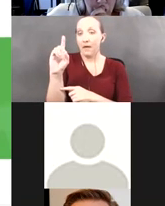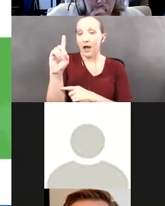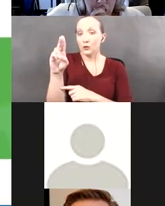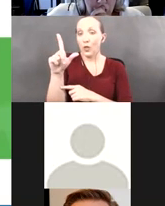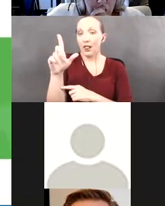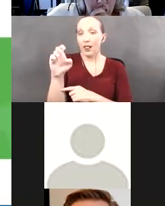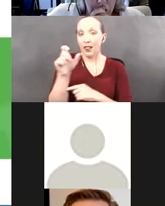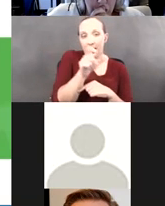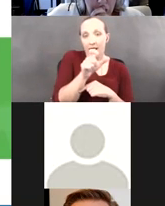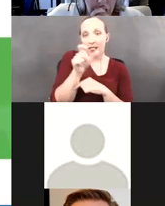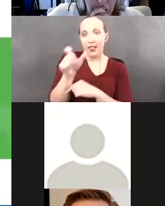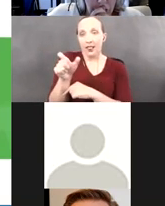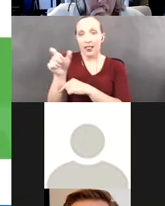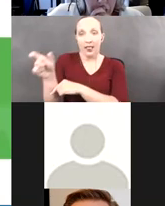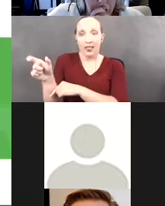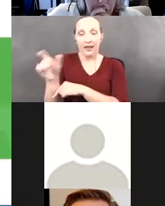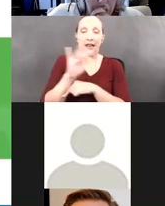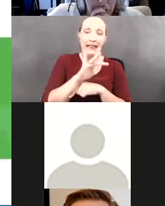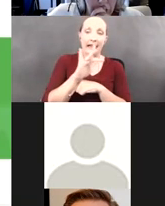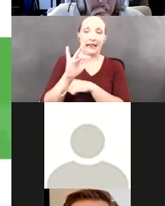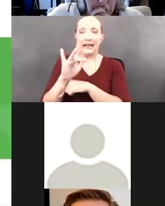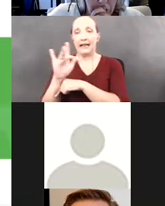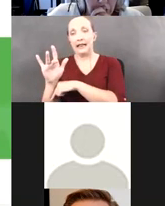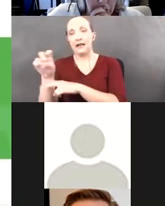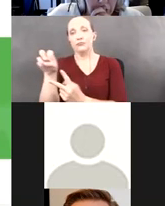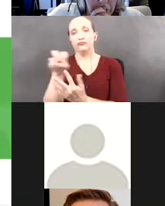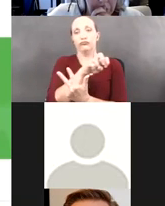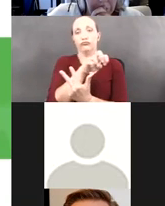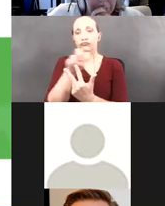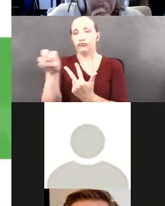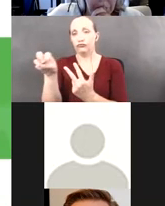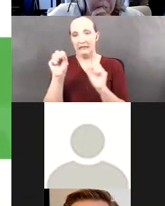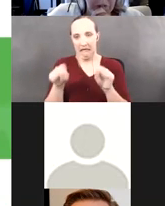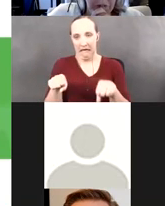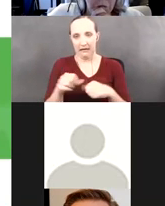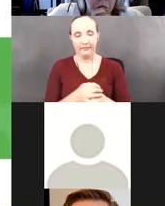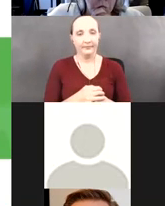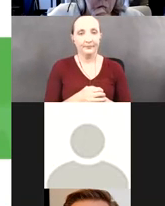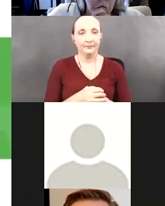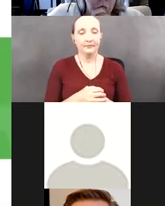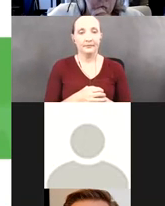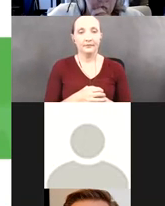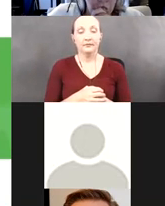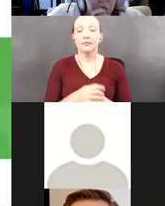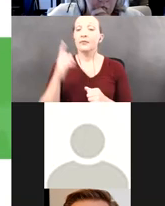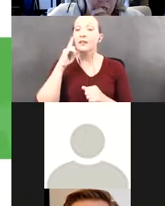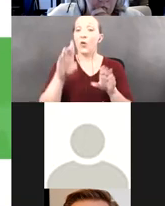Para cambiar simply click on a it. otro módulo, solo tiene que hacerle clic. In order to open a